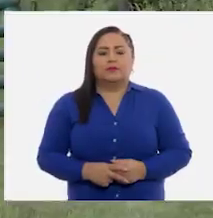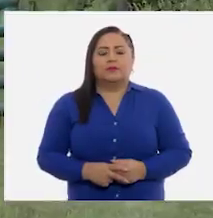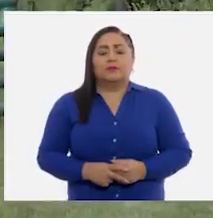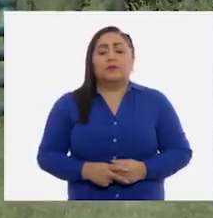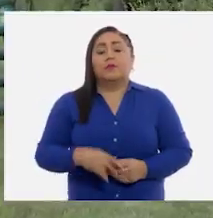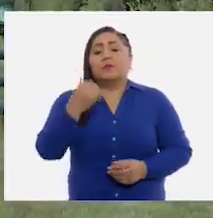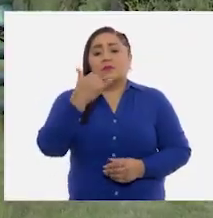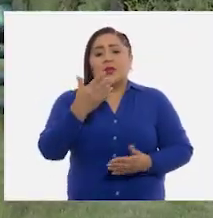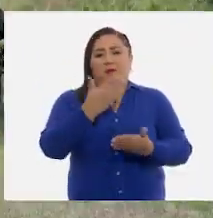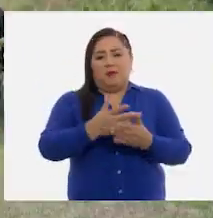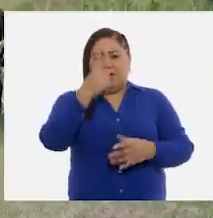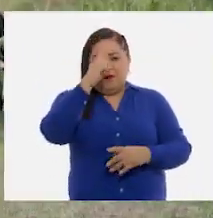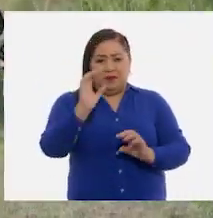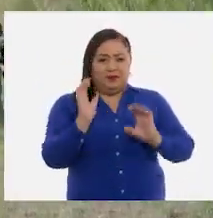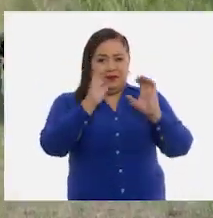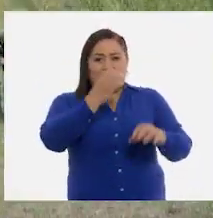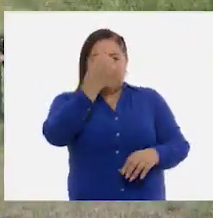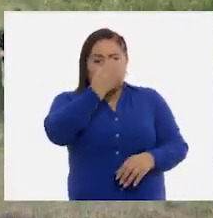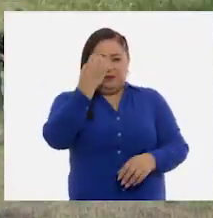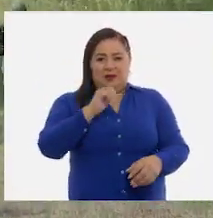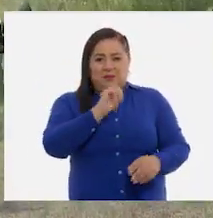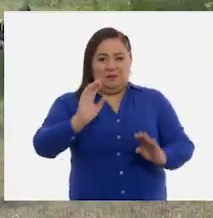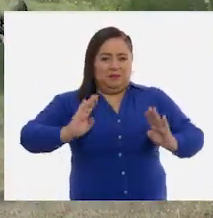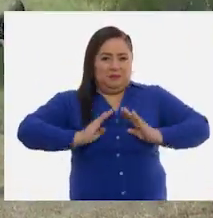Posterior a su egreso del colegio militar,